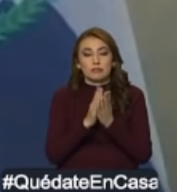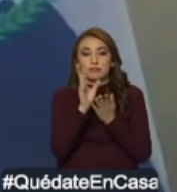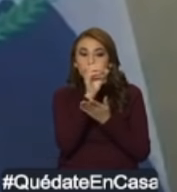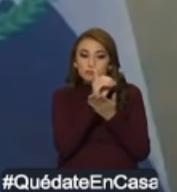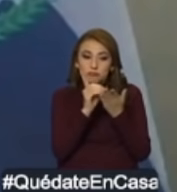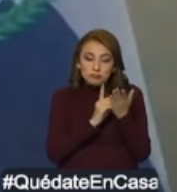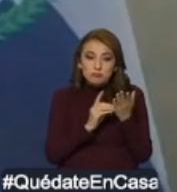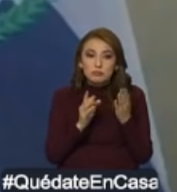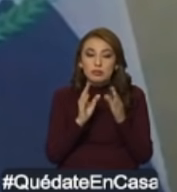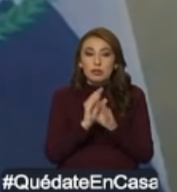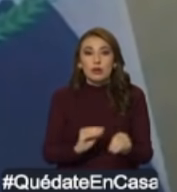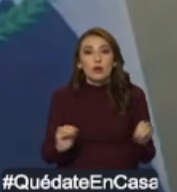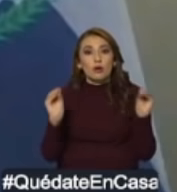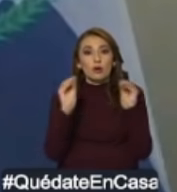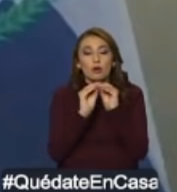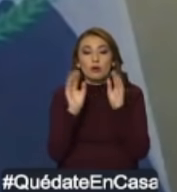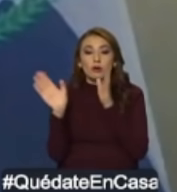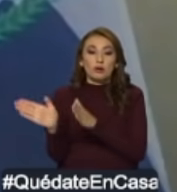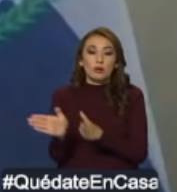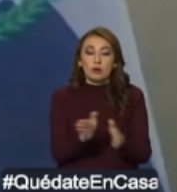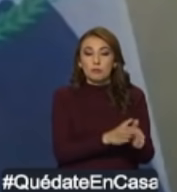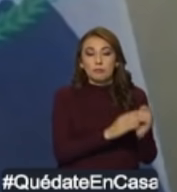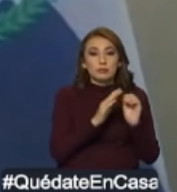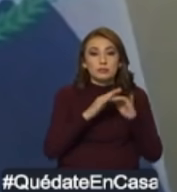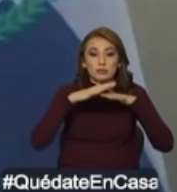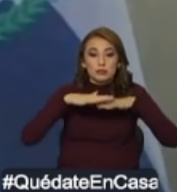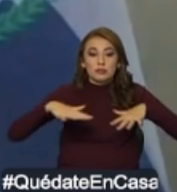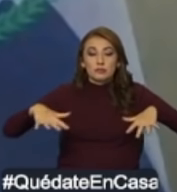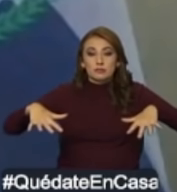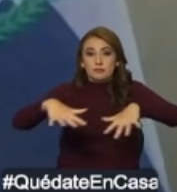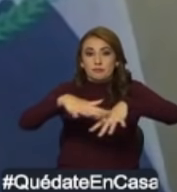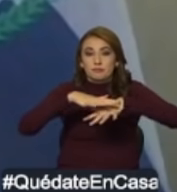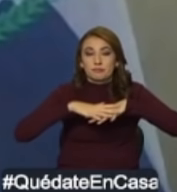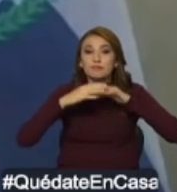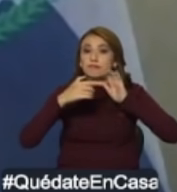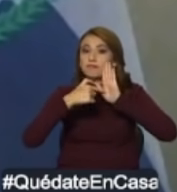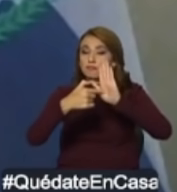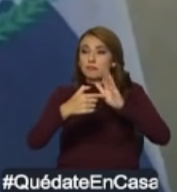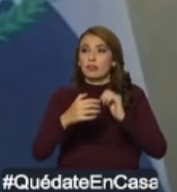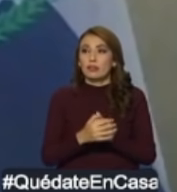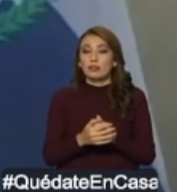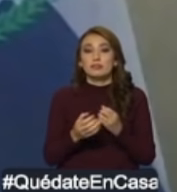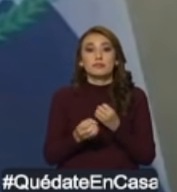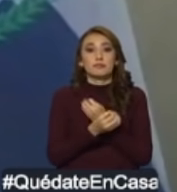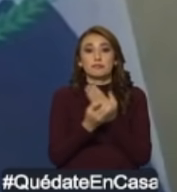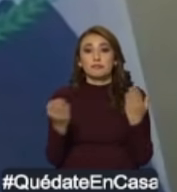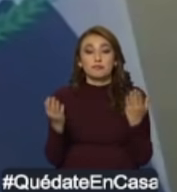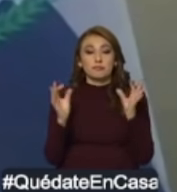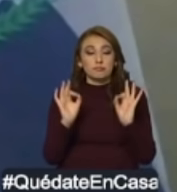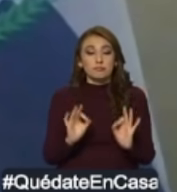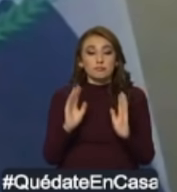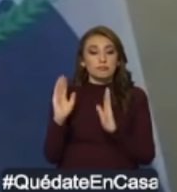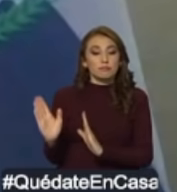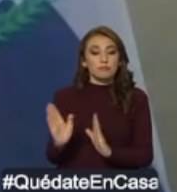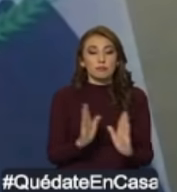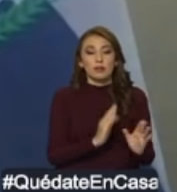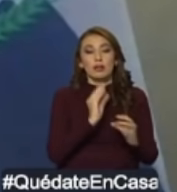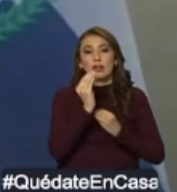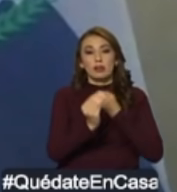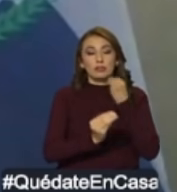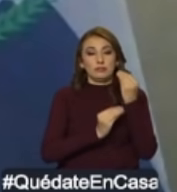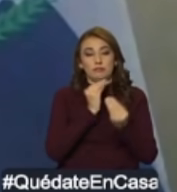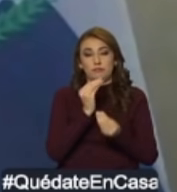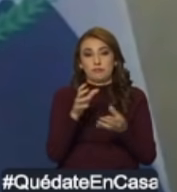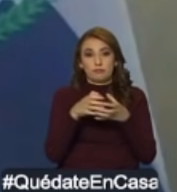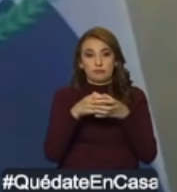metodología predictiva y plantear escenarios a través de los indicadores. Básicamente, la tasa de homicidios, que es el